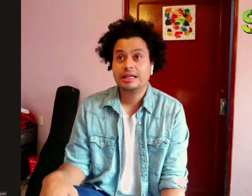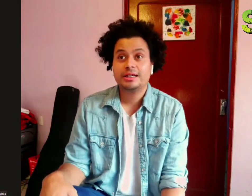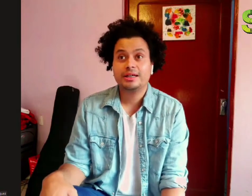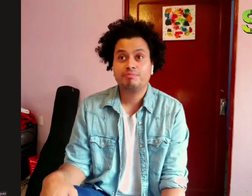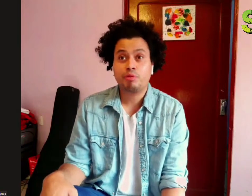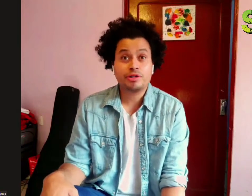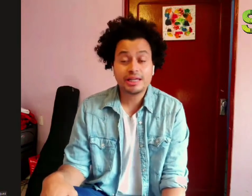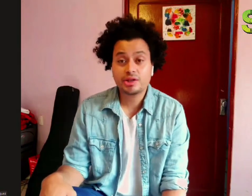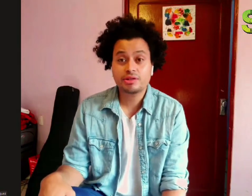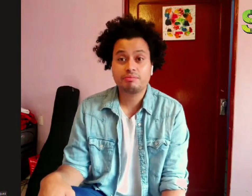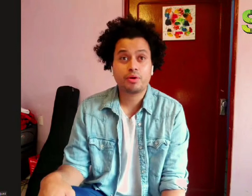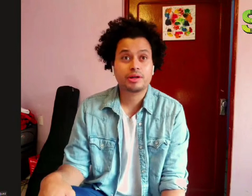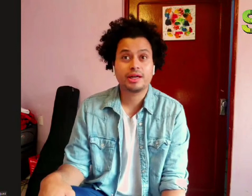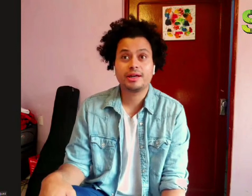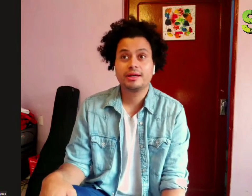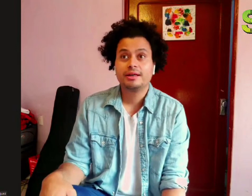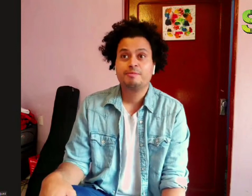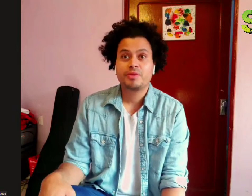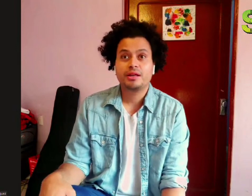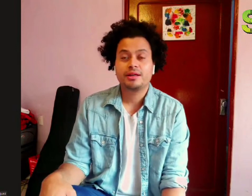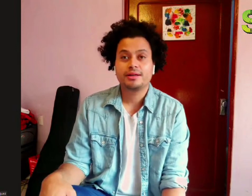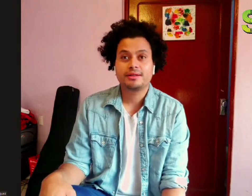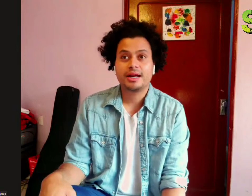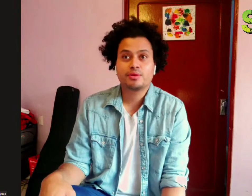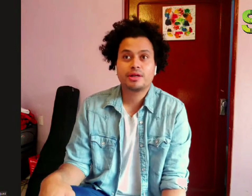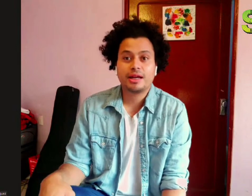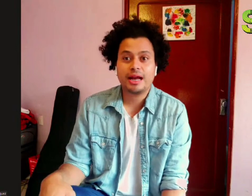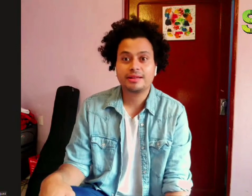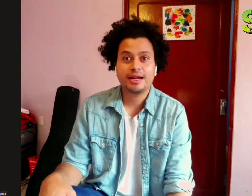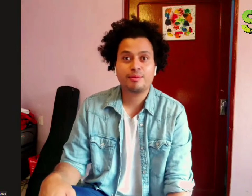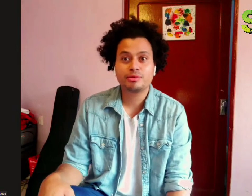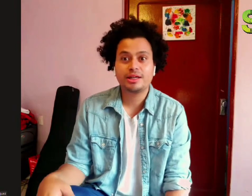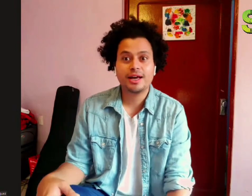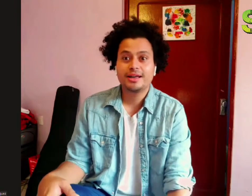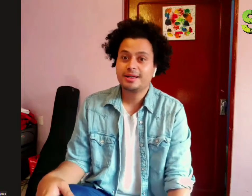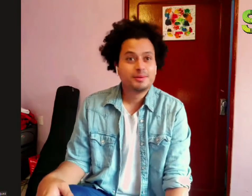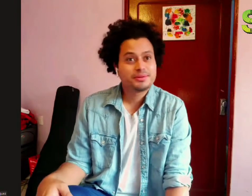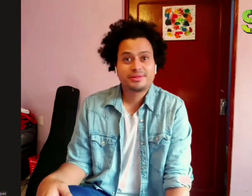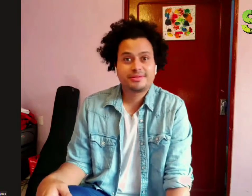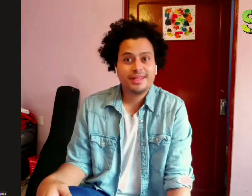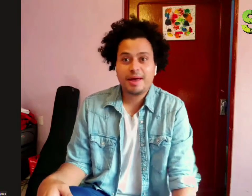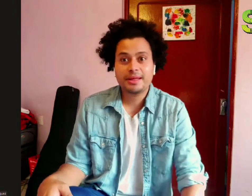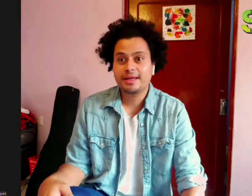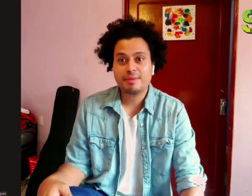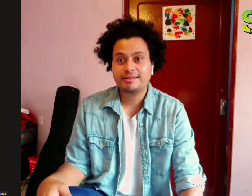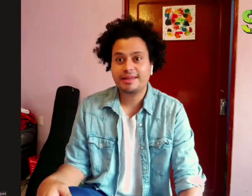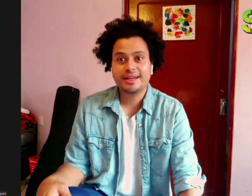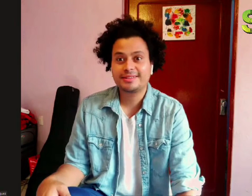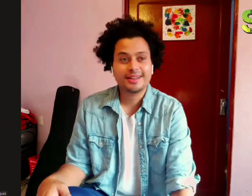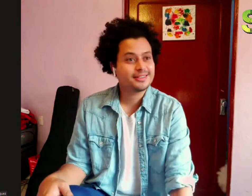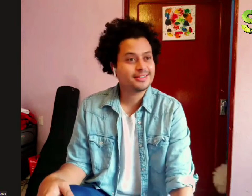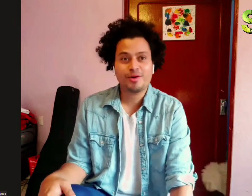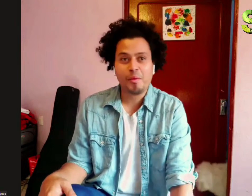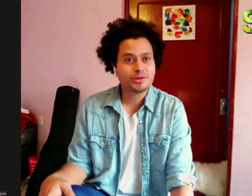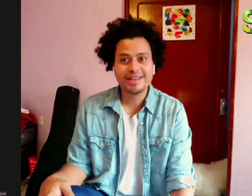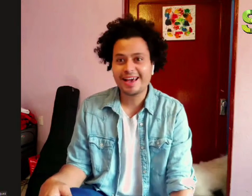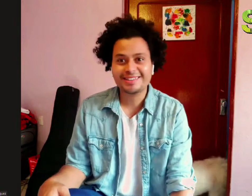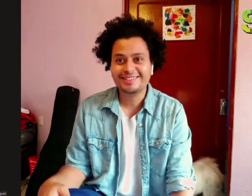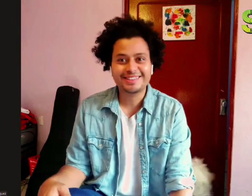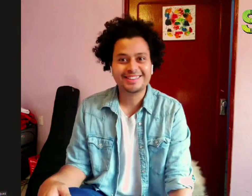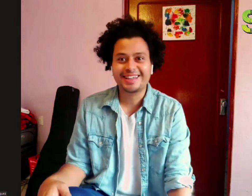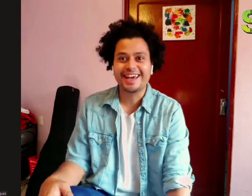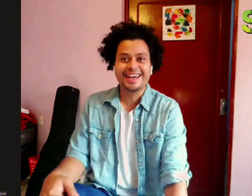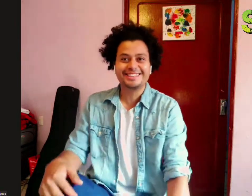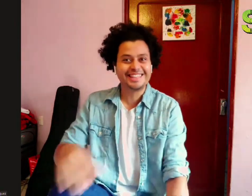hemos tenido que adaptarnos por necios, y porque creemos que el arte y la música debe de mantenerse como